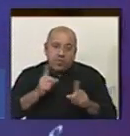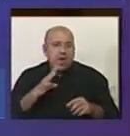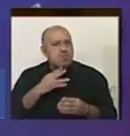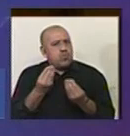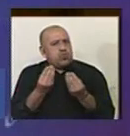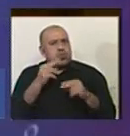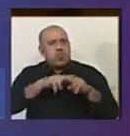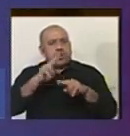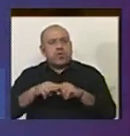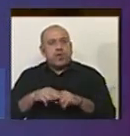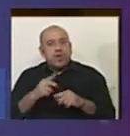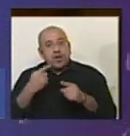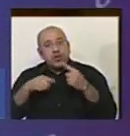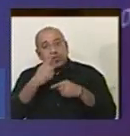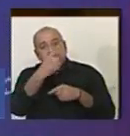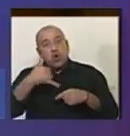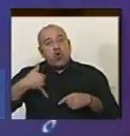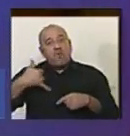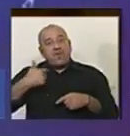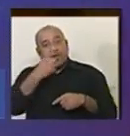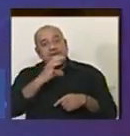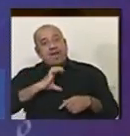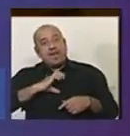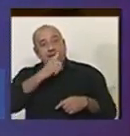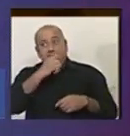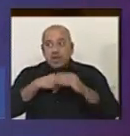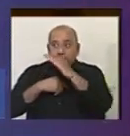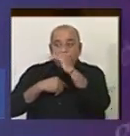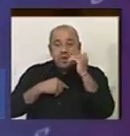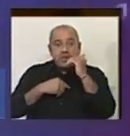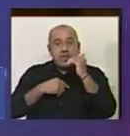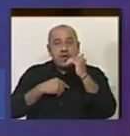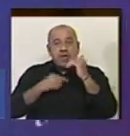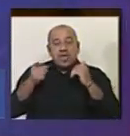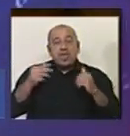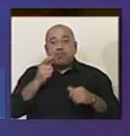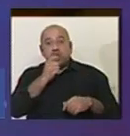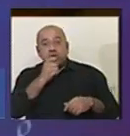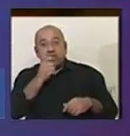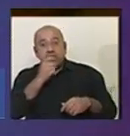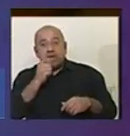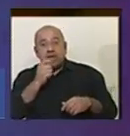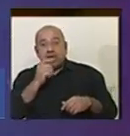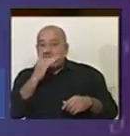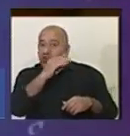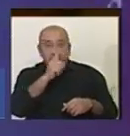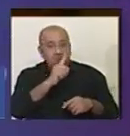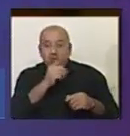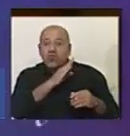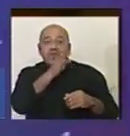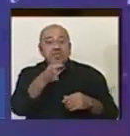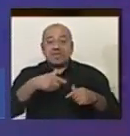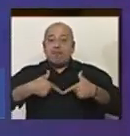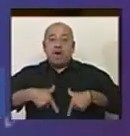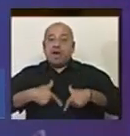Canadá le escribe a Khashoggi, sí, le dice: me convocaron a la embajada, y Jamal Khashoggi le dice: no vayas a la embajada. Sí, bueno, y luego hay